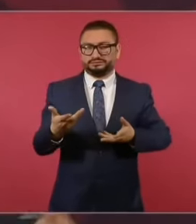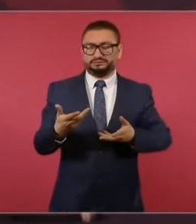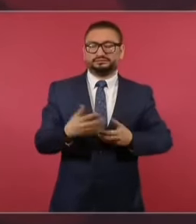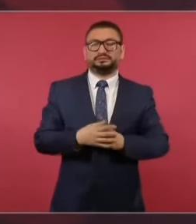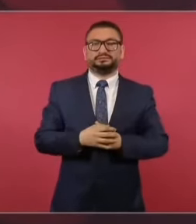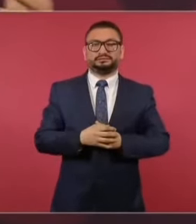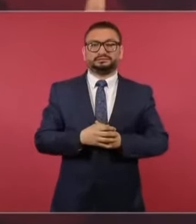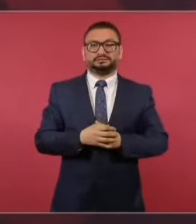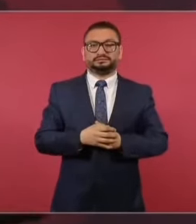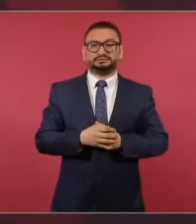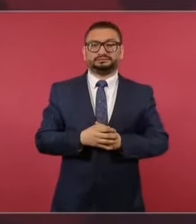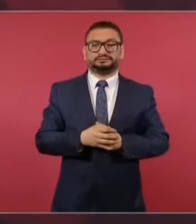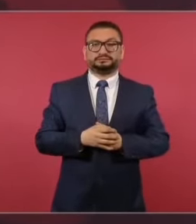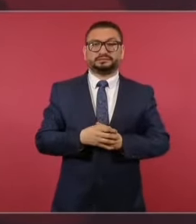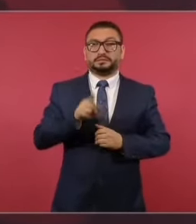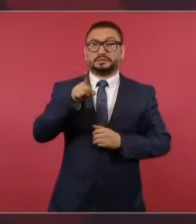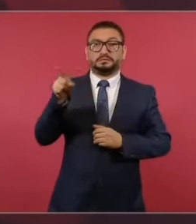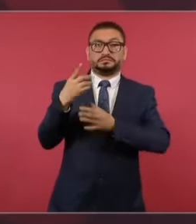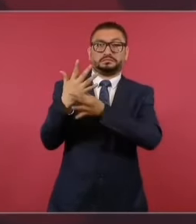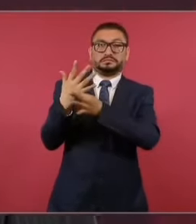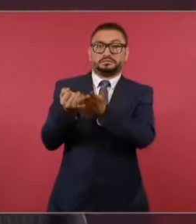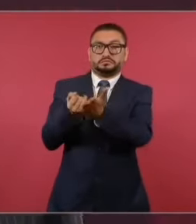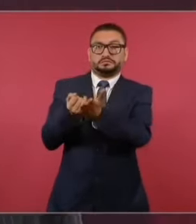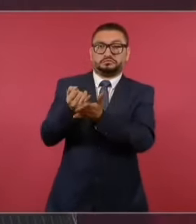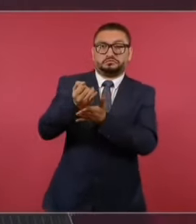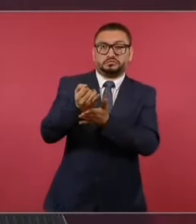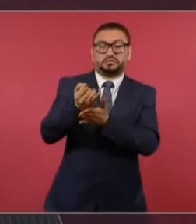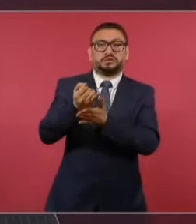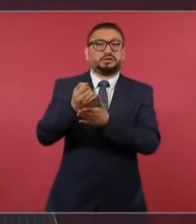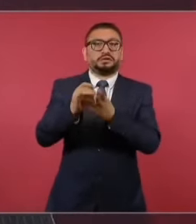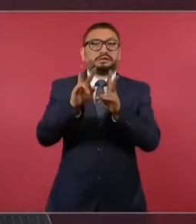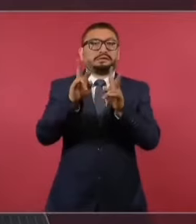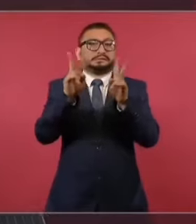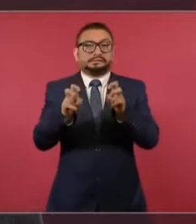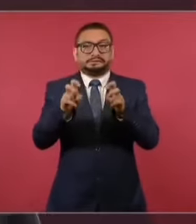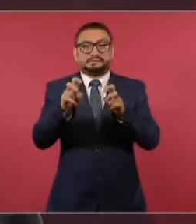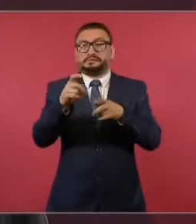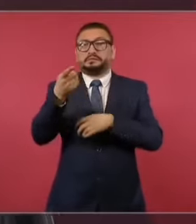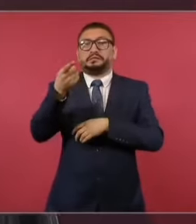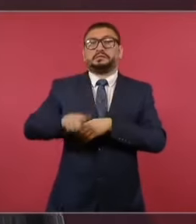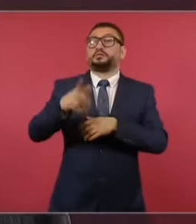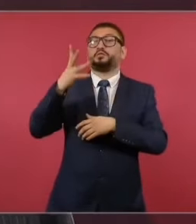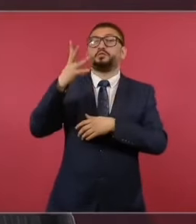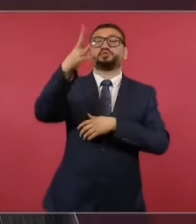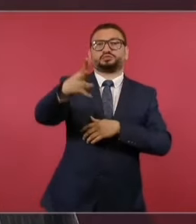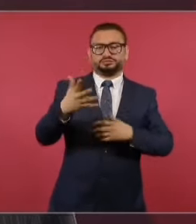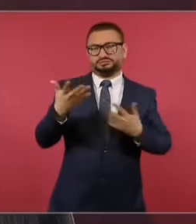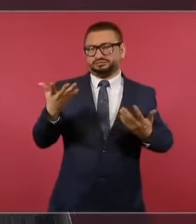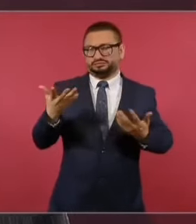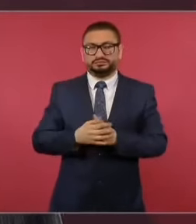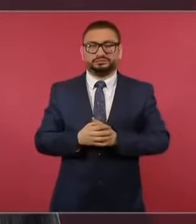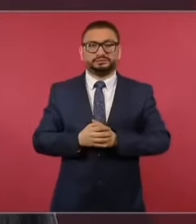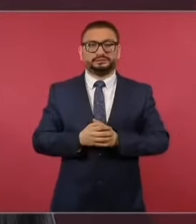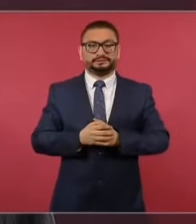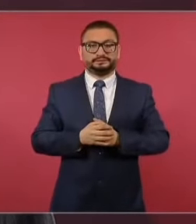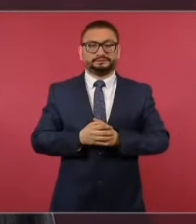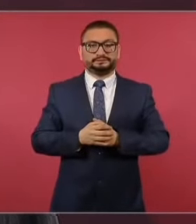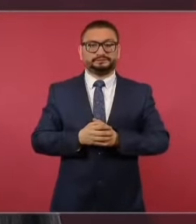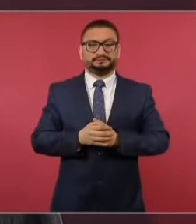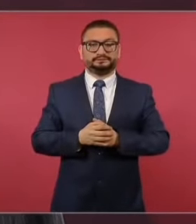que deciden sobre lo que va a suceder hacia el futuro.